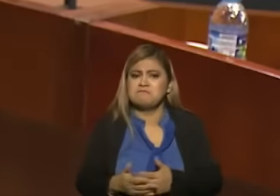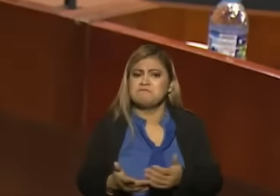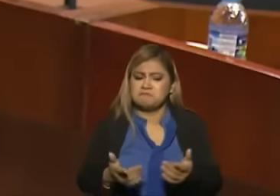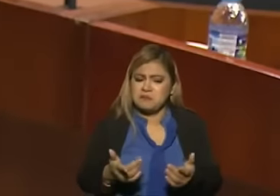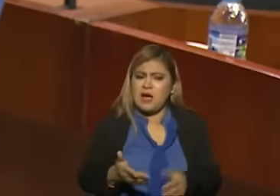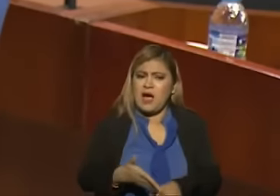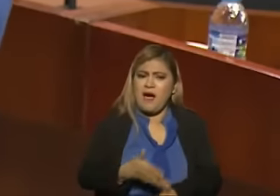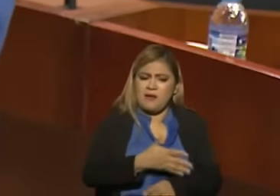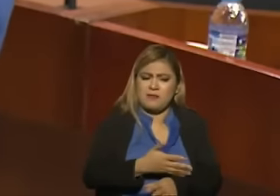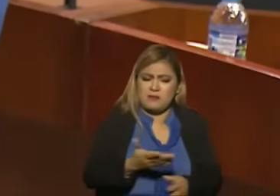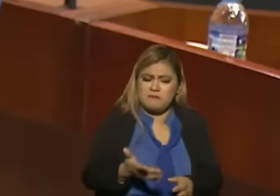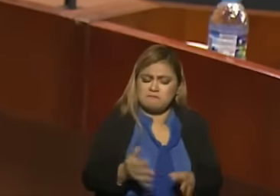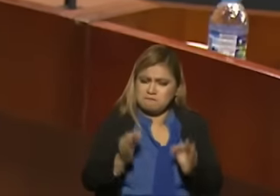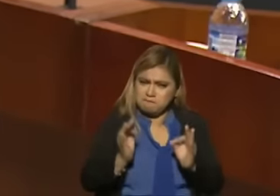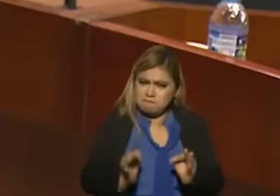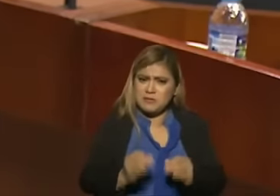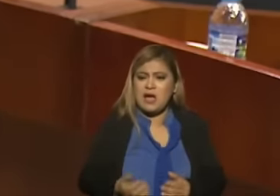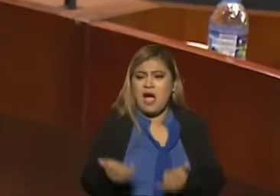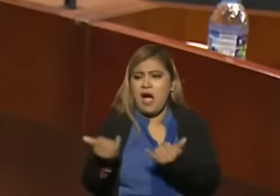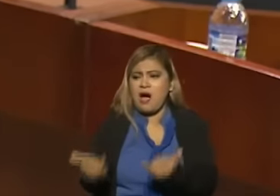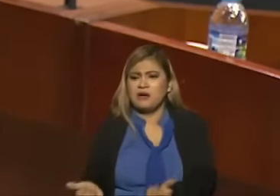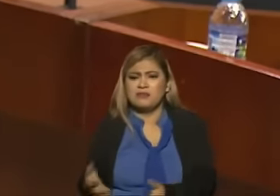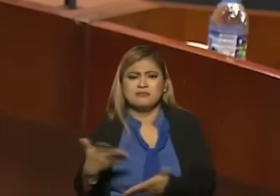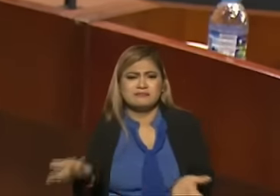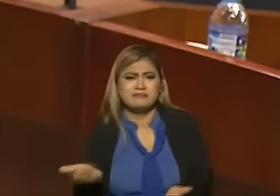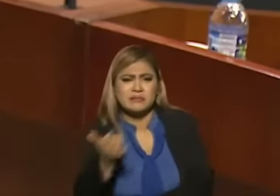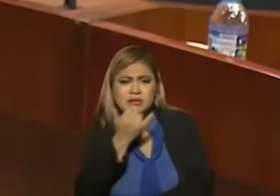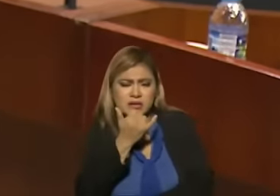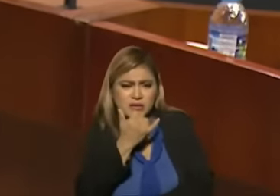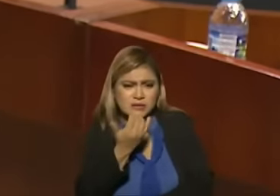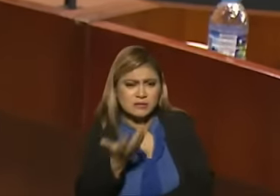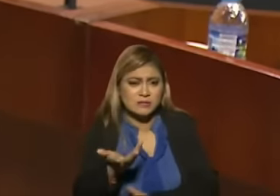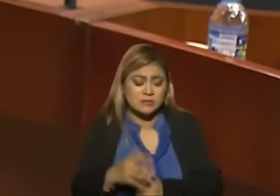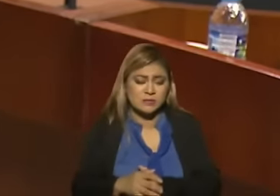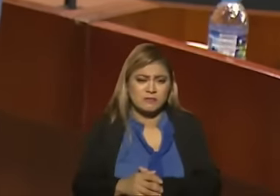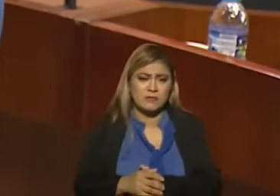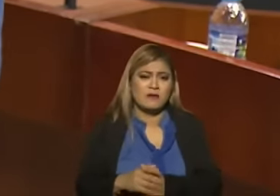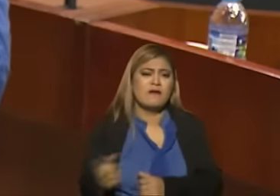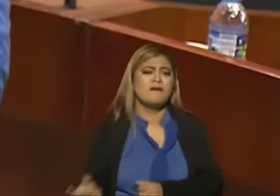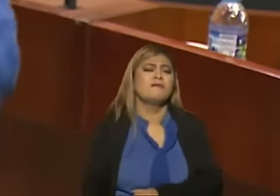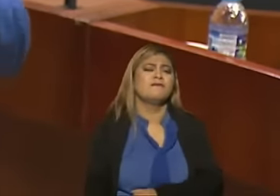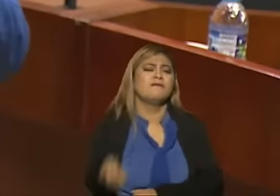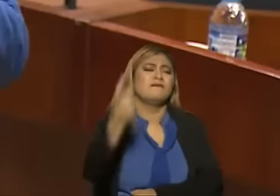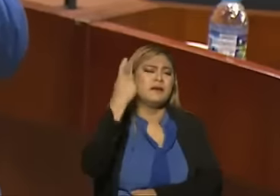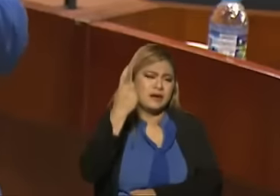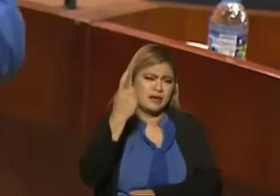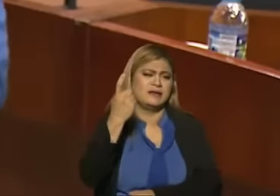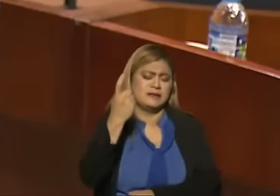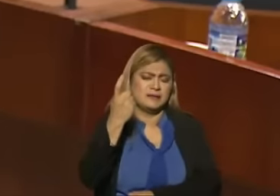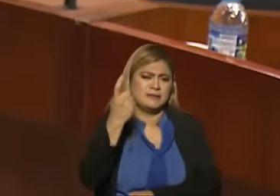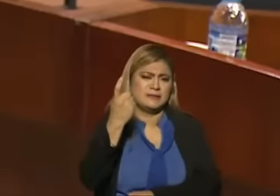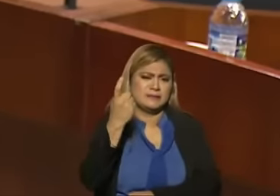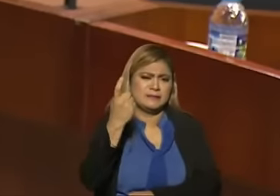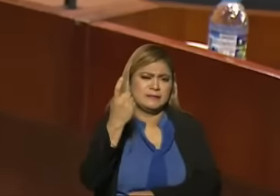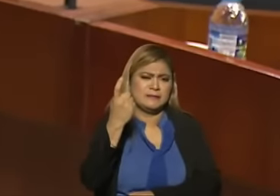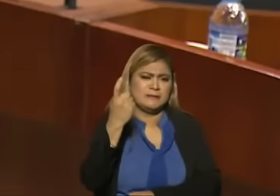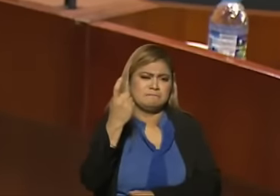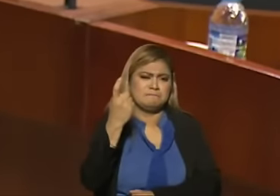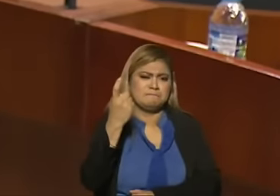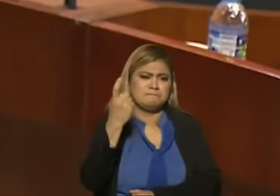un referéndum. Y les ha faltado el valor y el liderazgo de, como lo hizo incluso un